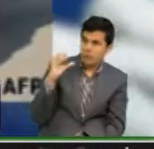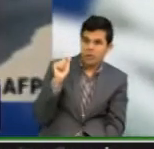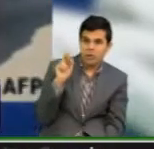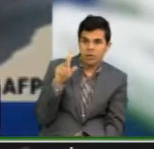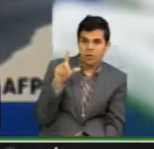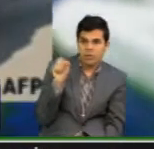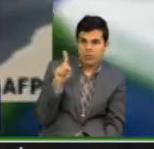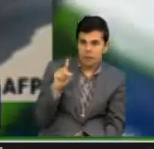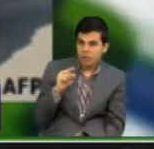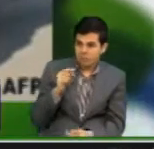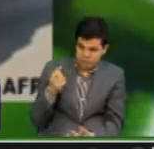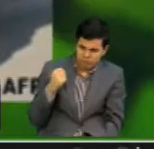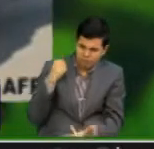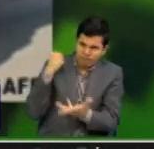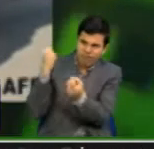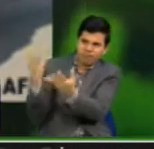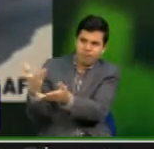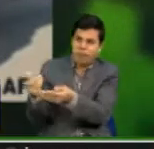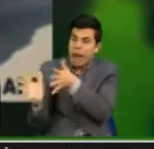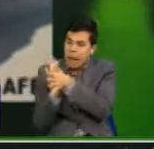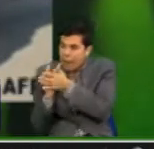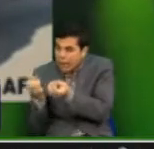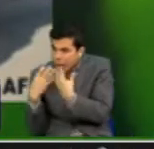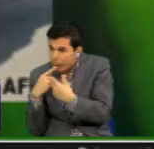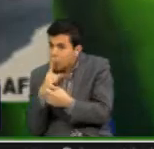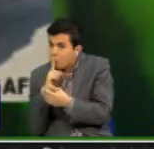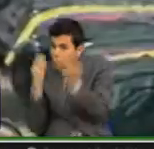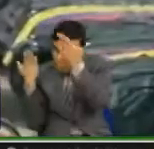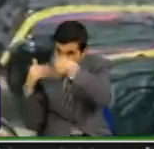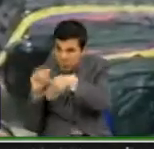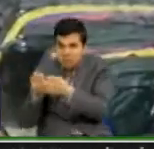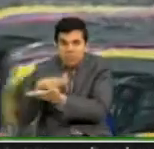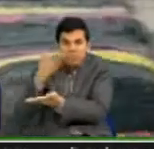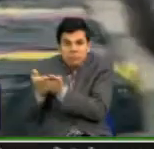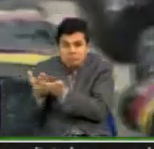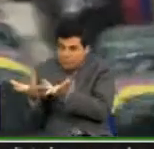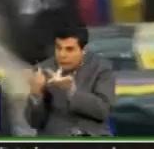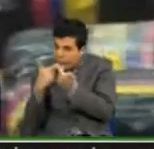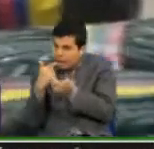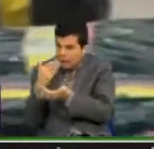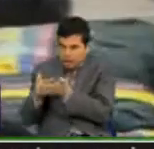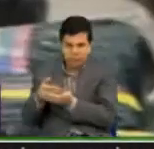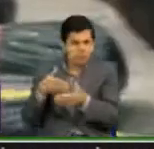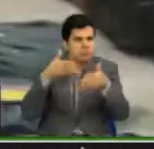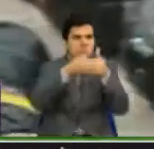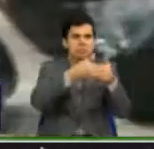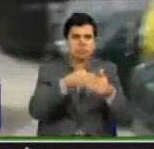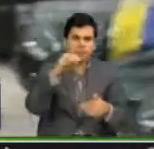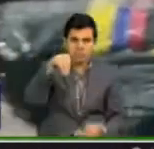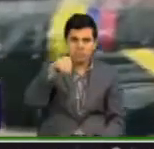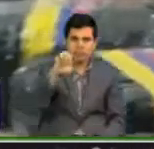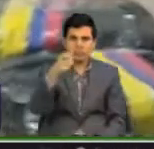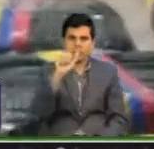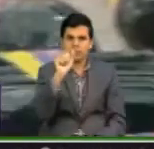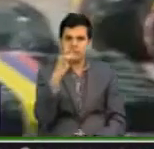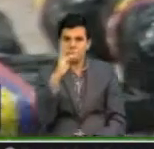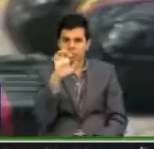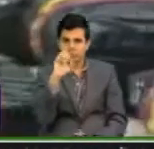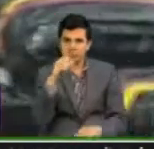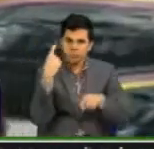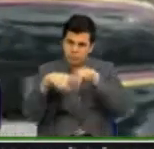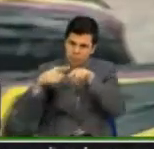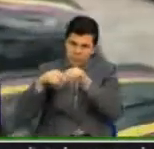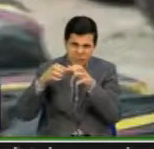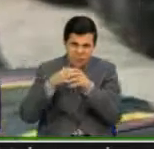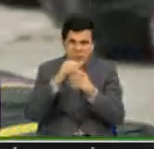quien filtró la información de la operación en su contra al guerrillero en la articulación logrado por megateo de todos los actores armados en